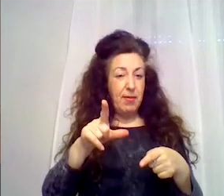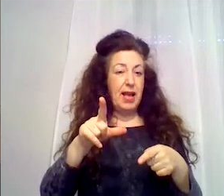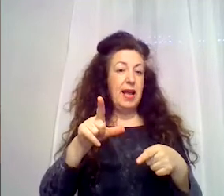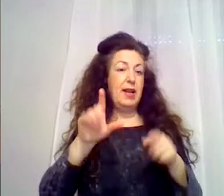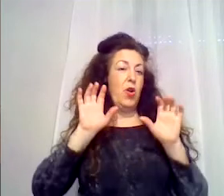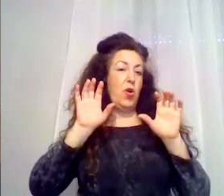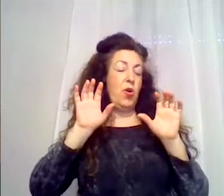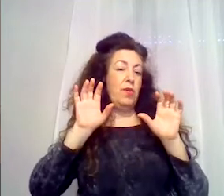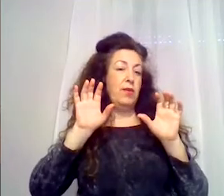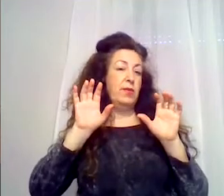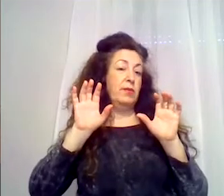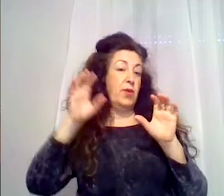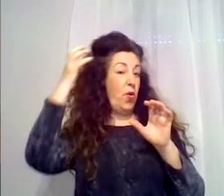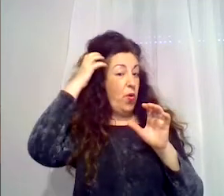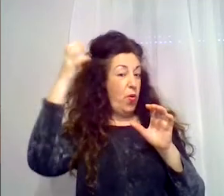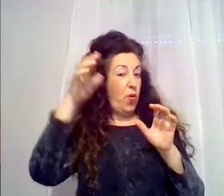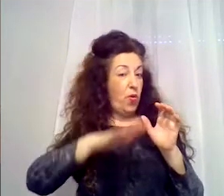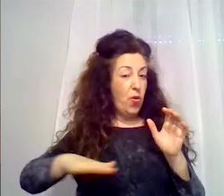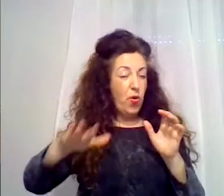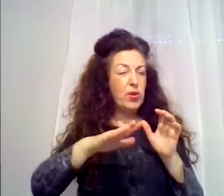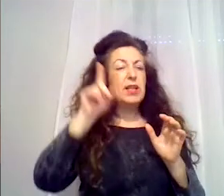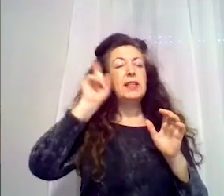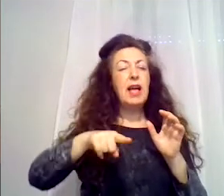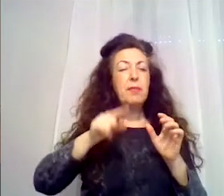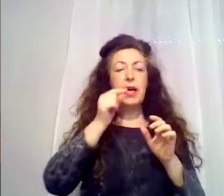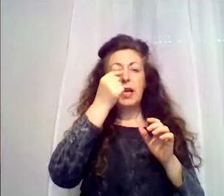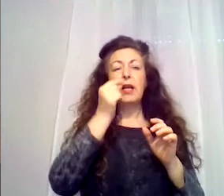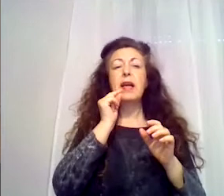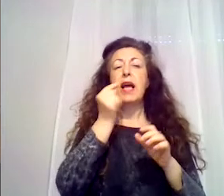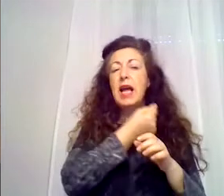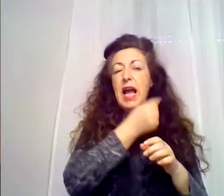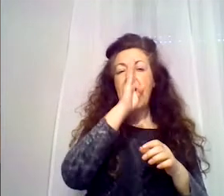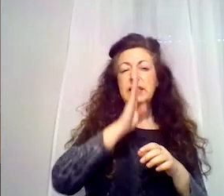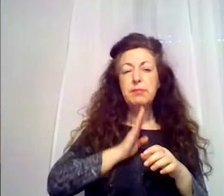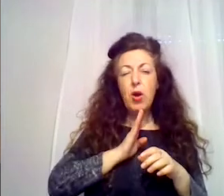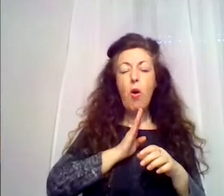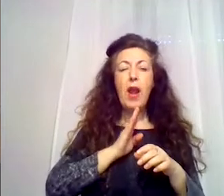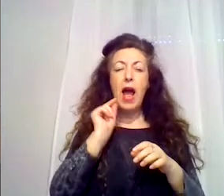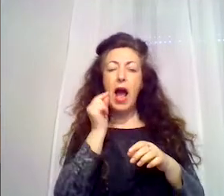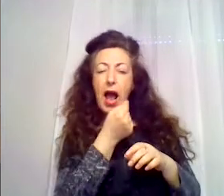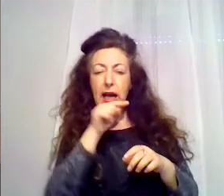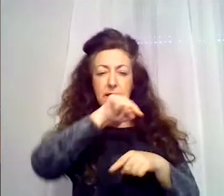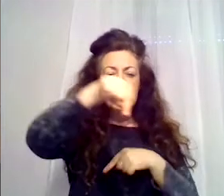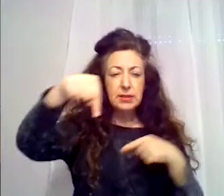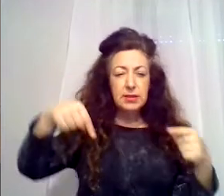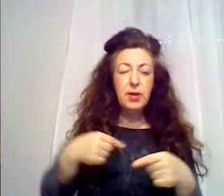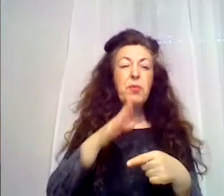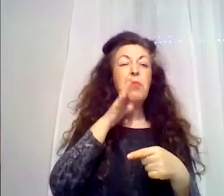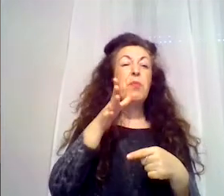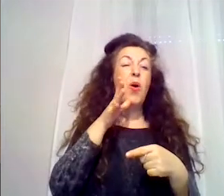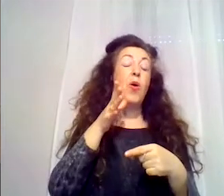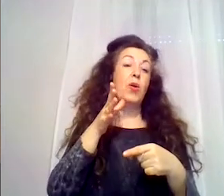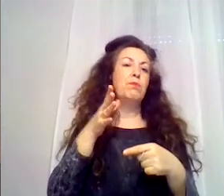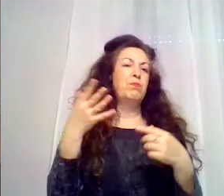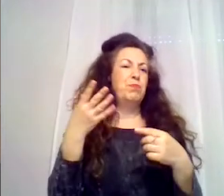el engranaje del espionaje que como consecuencia de las guerras de religión se vivieron en